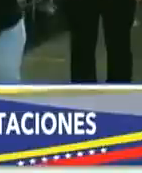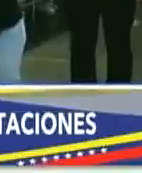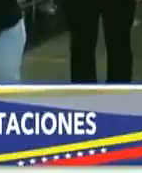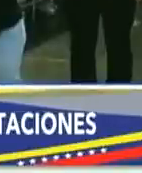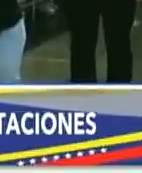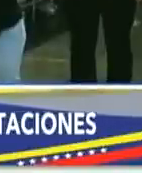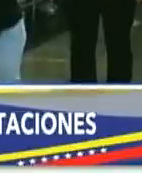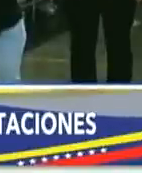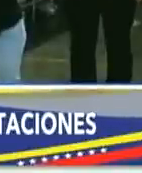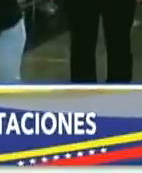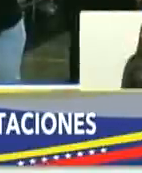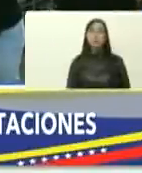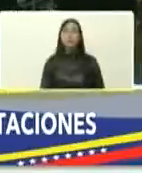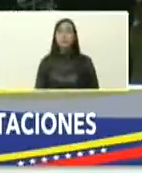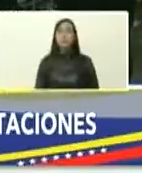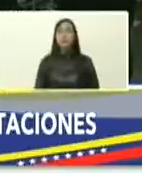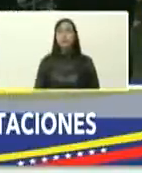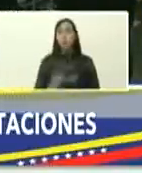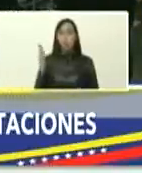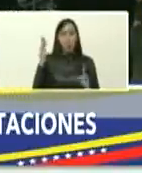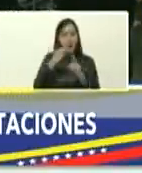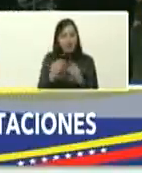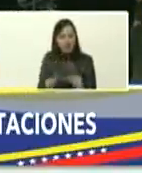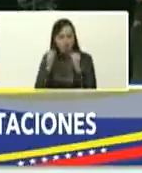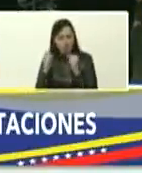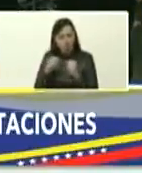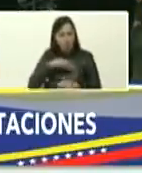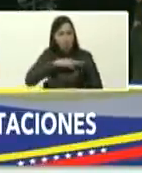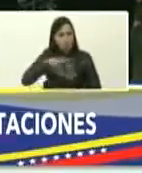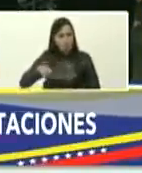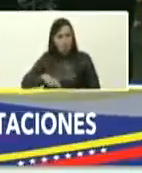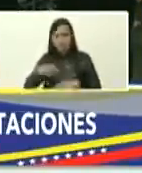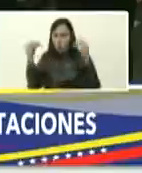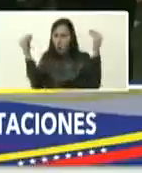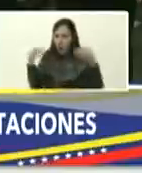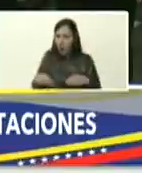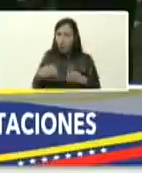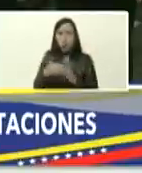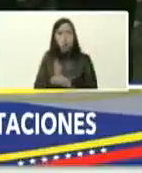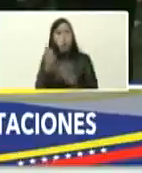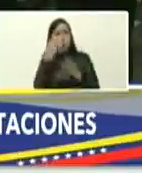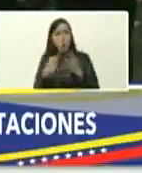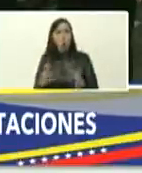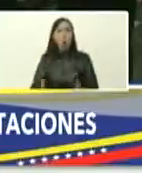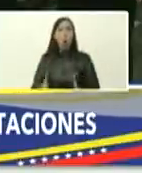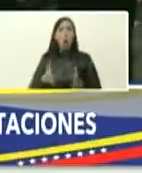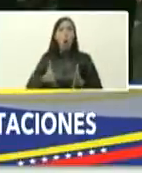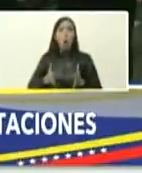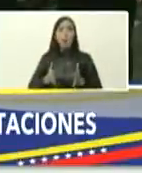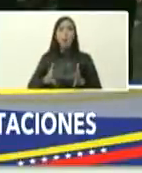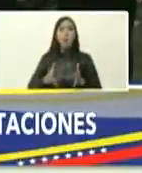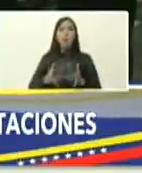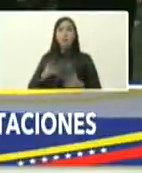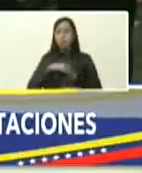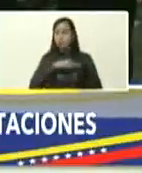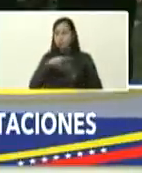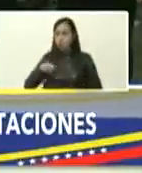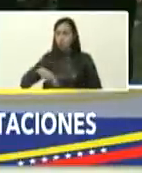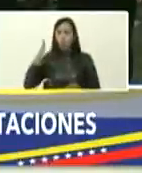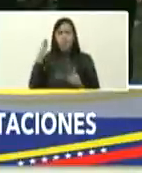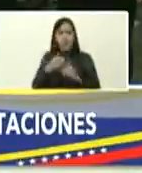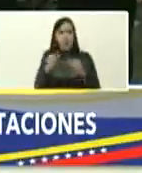dura. Pero cuando nosotros nos proponemos, las cosas lo logramos. Cuando nos ponemos metas